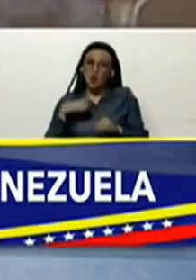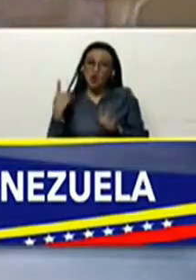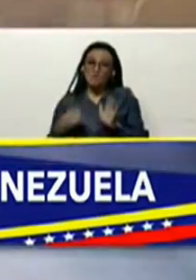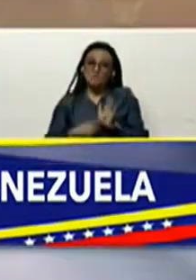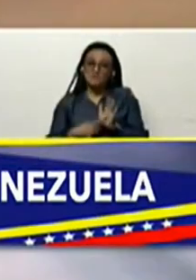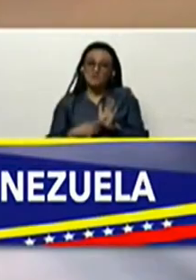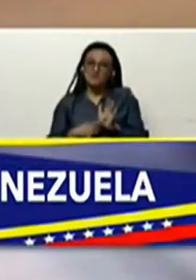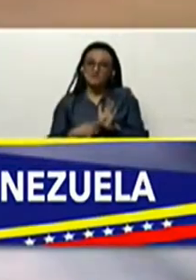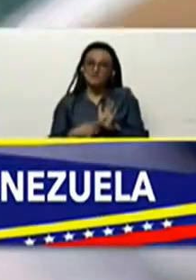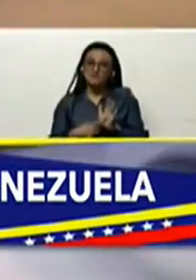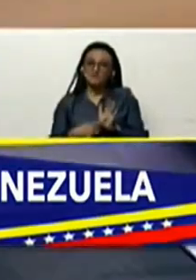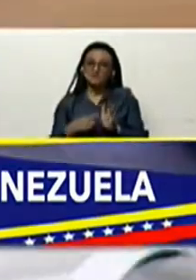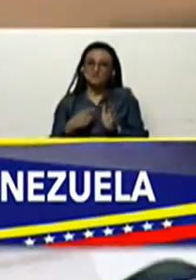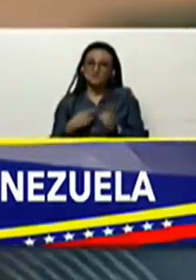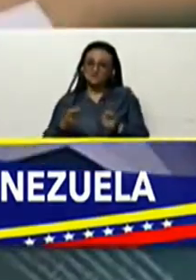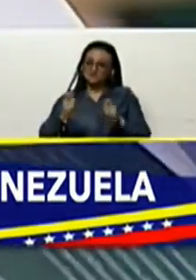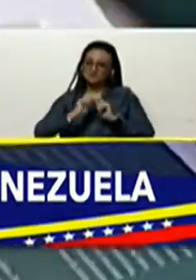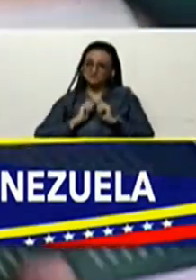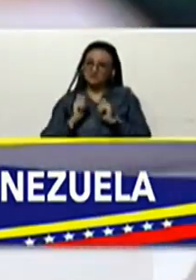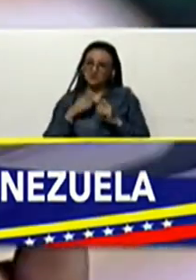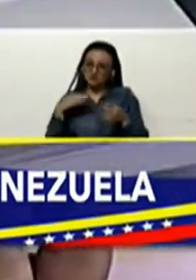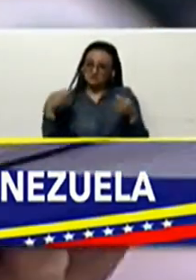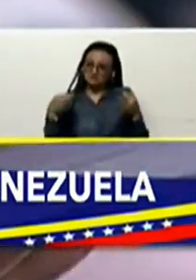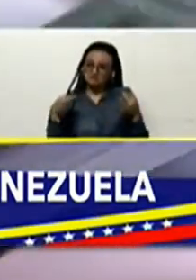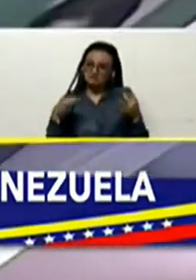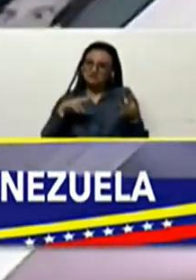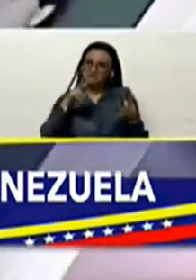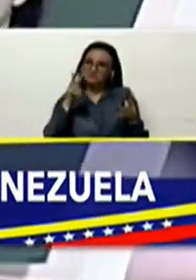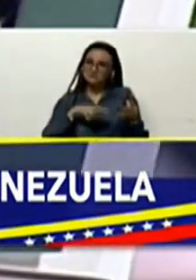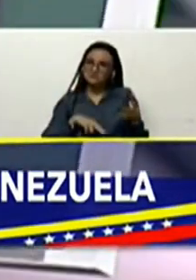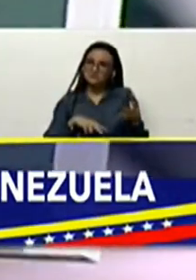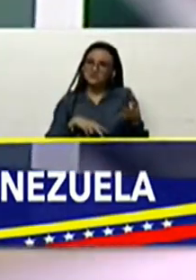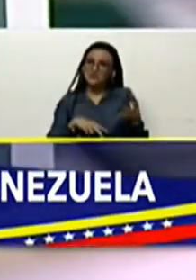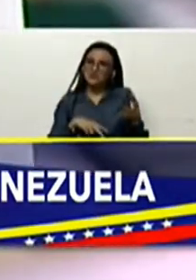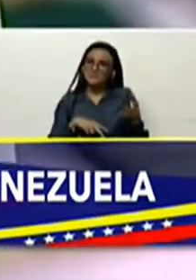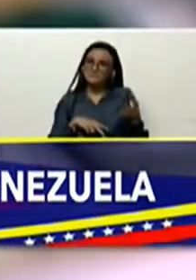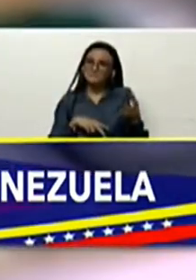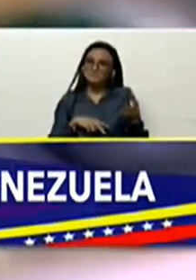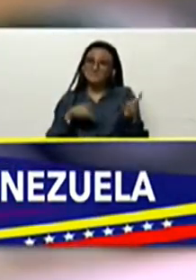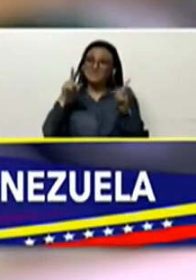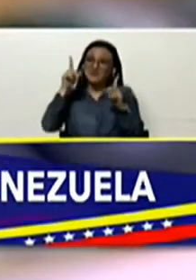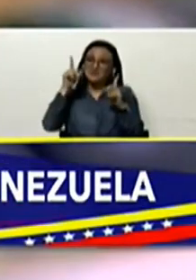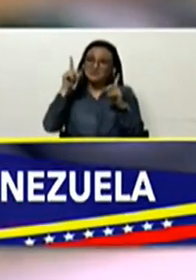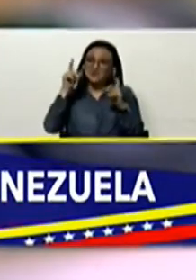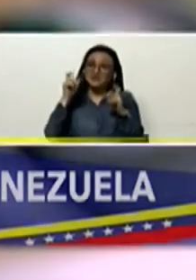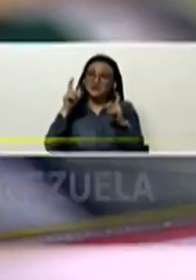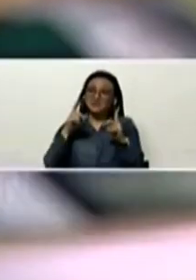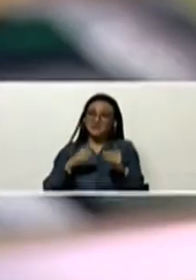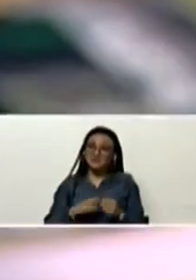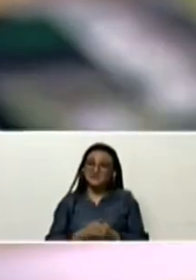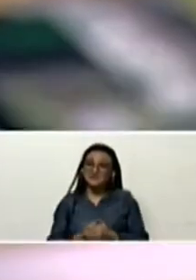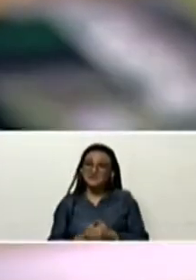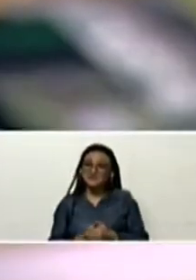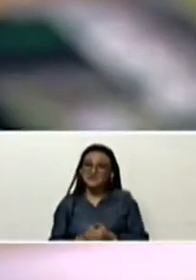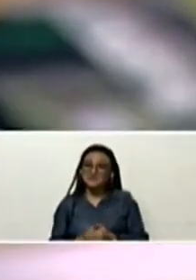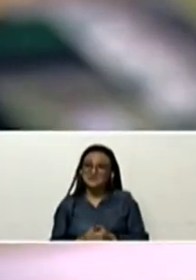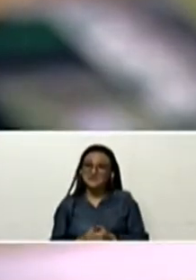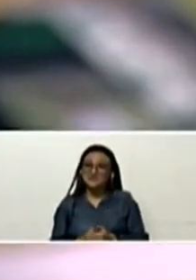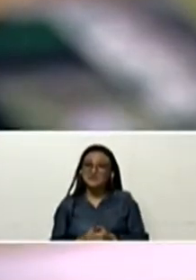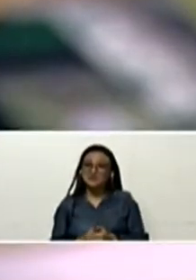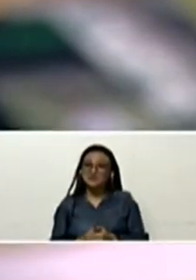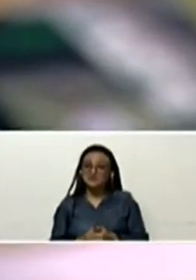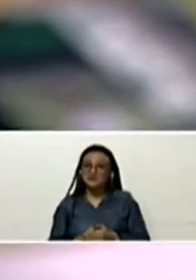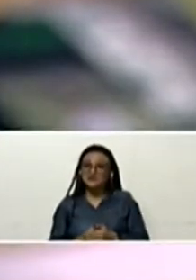revisando, llegó a mis manos en este momento con esta foto de